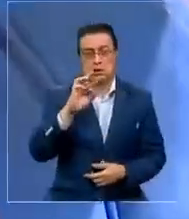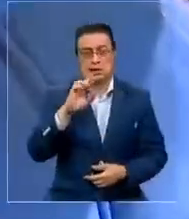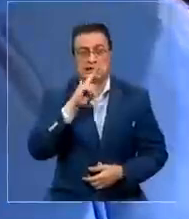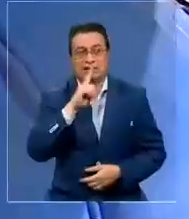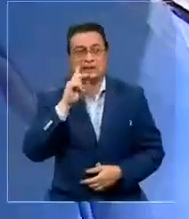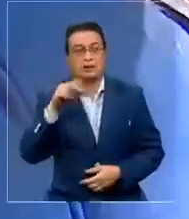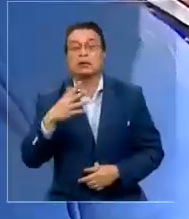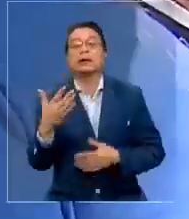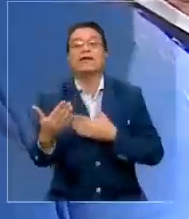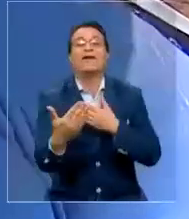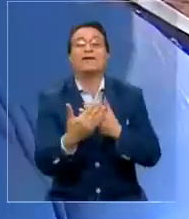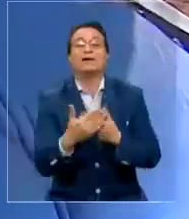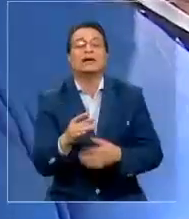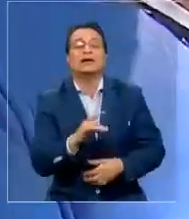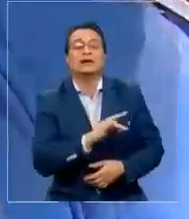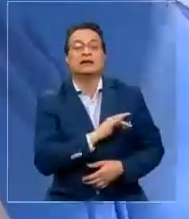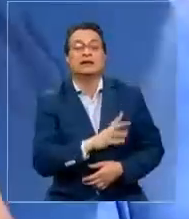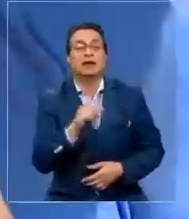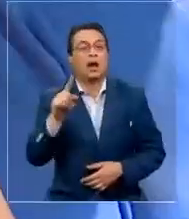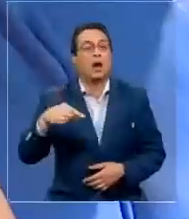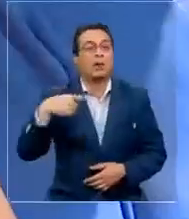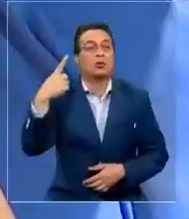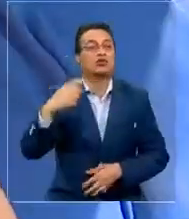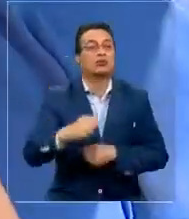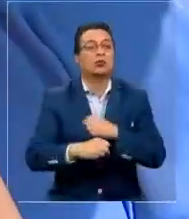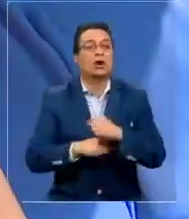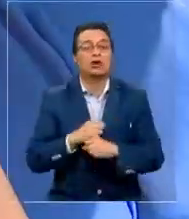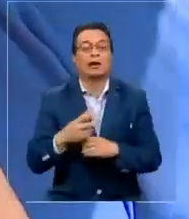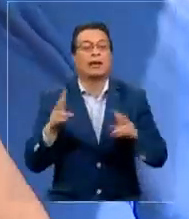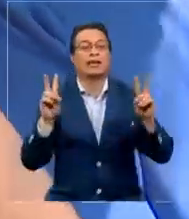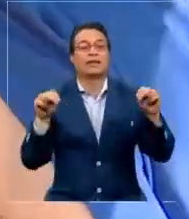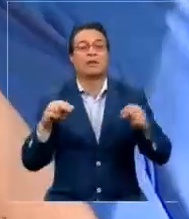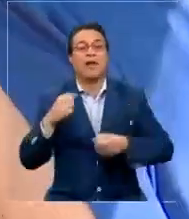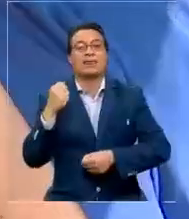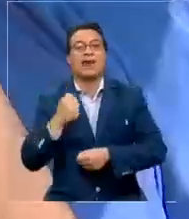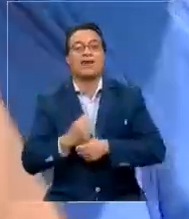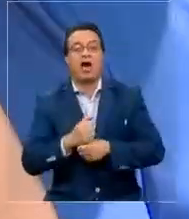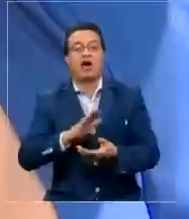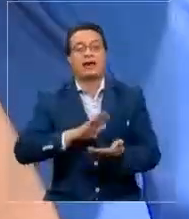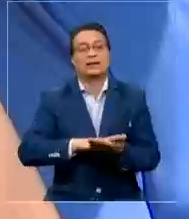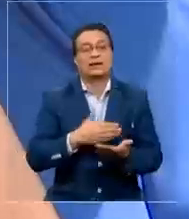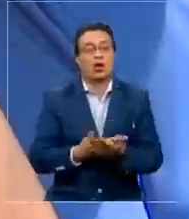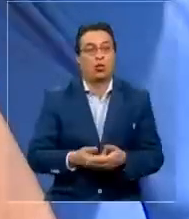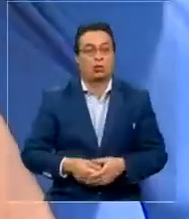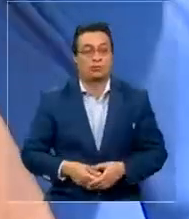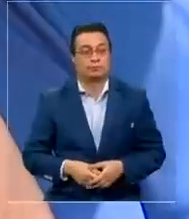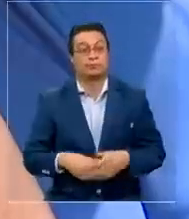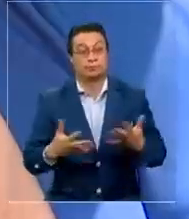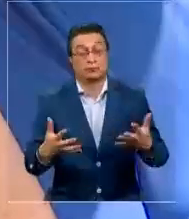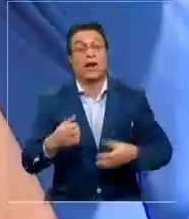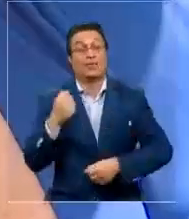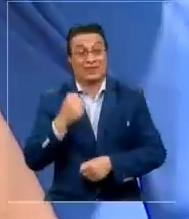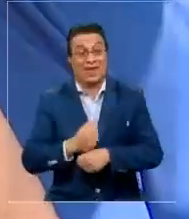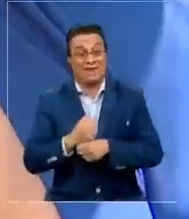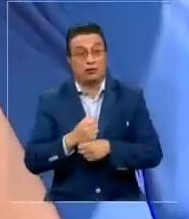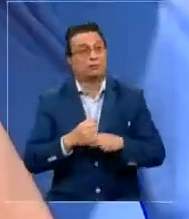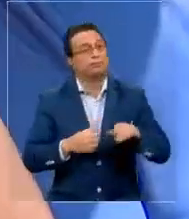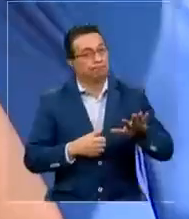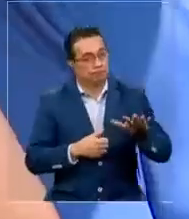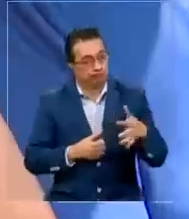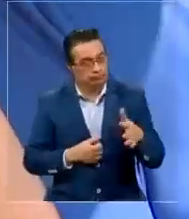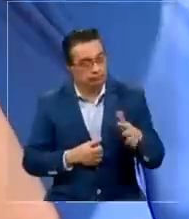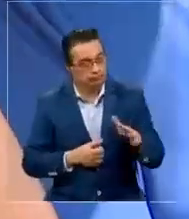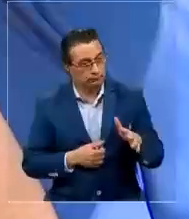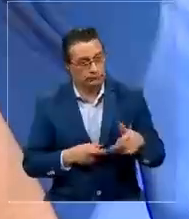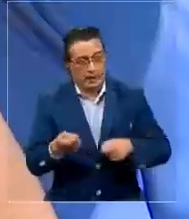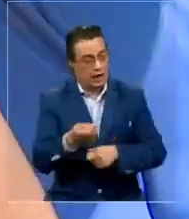se le viene a los chilenos el próximo año en términos de trabajo, de salud? Bueno, trabajo no muy bien,